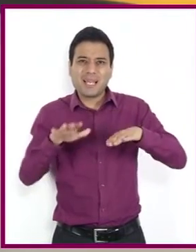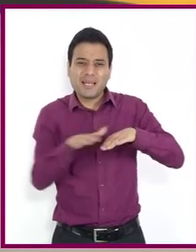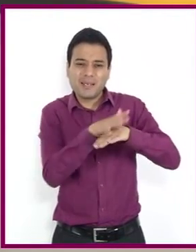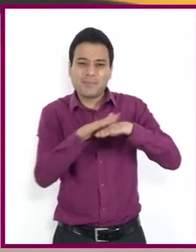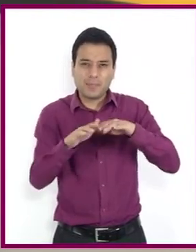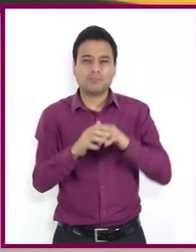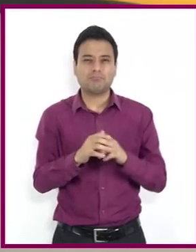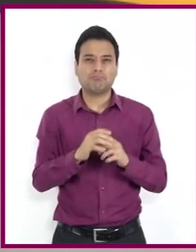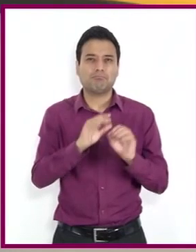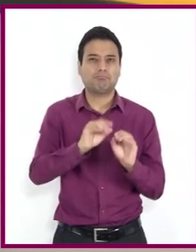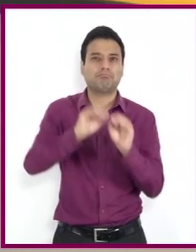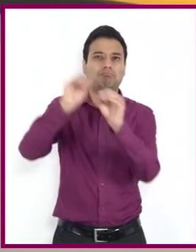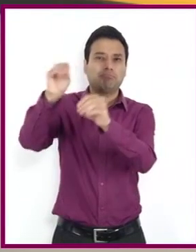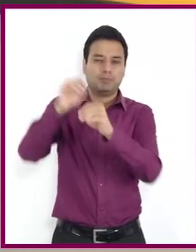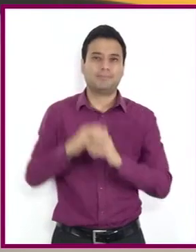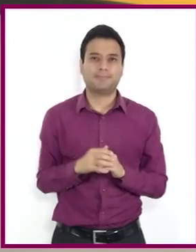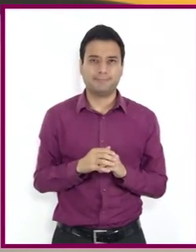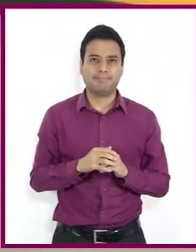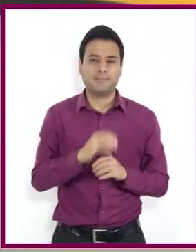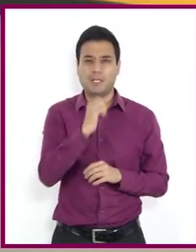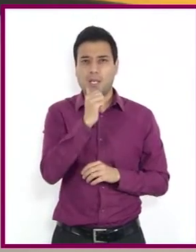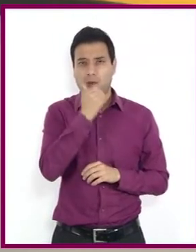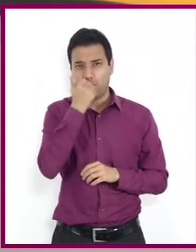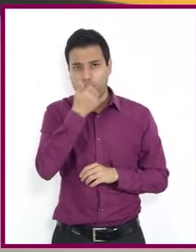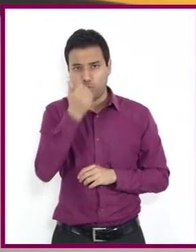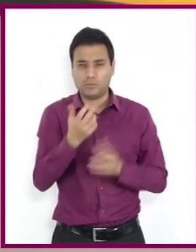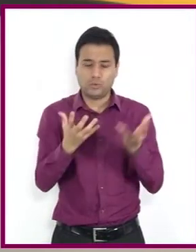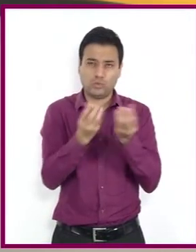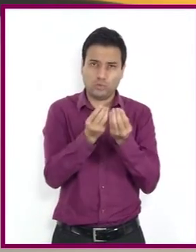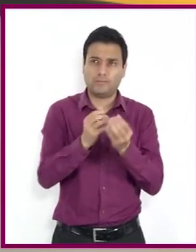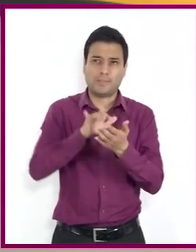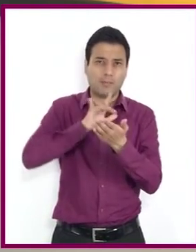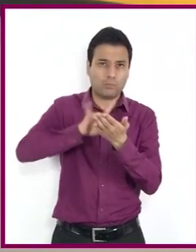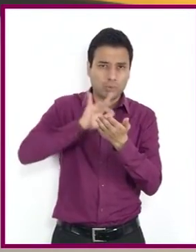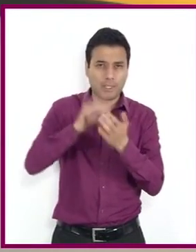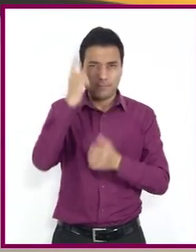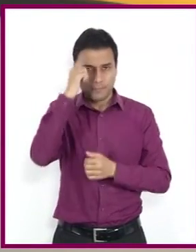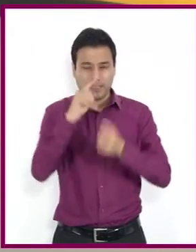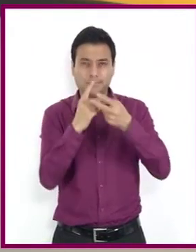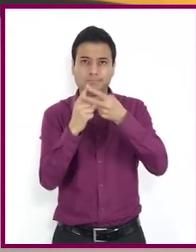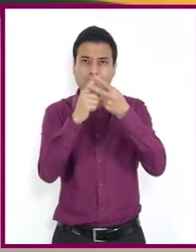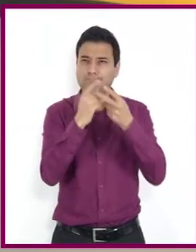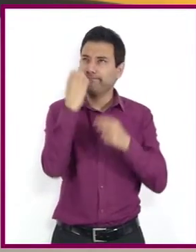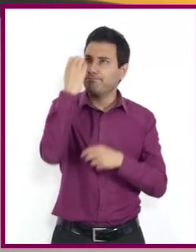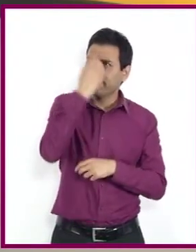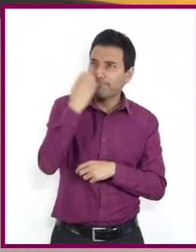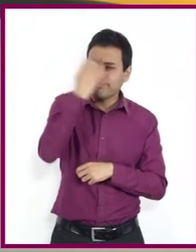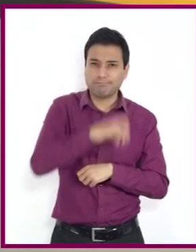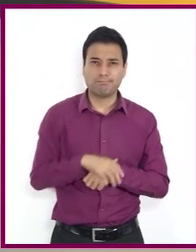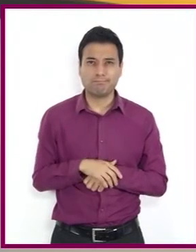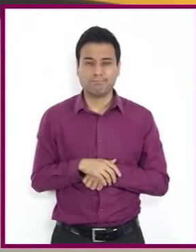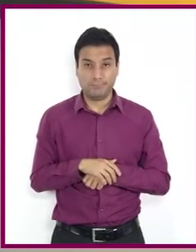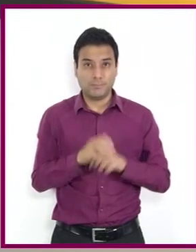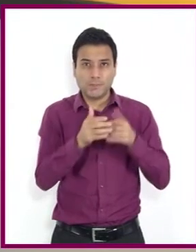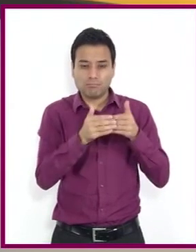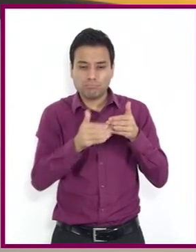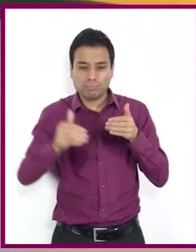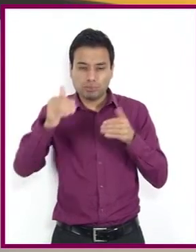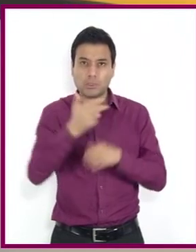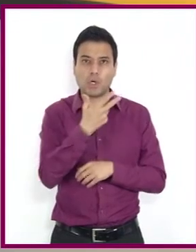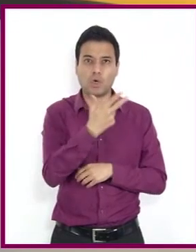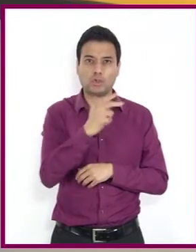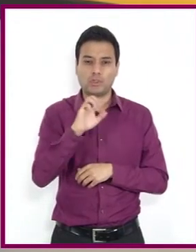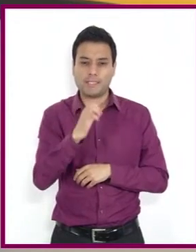su muerte rodeado de sus discípulos, trabajando en la astronomía y otras ciencias. Unos días más tarde, el 8 de enero